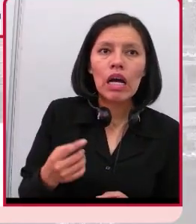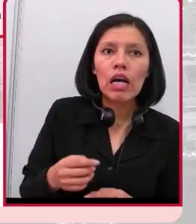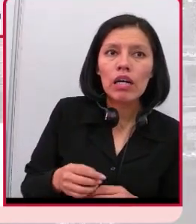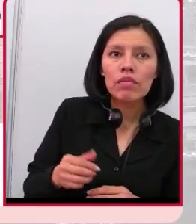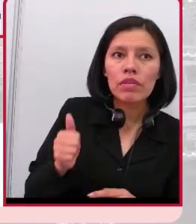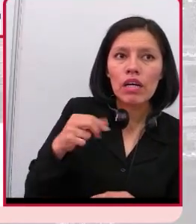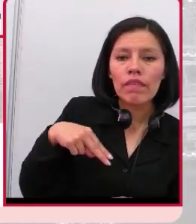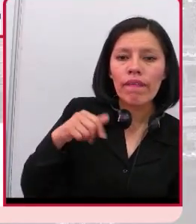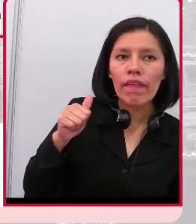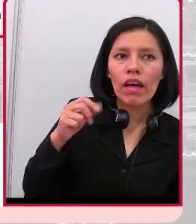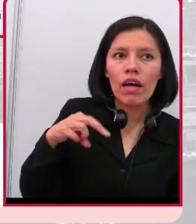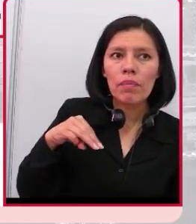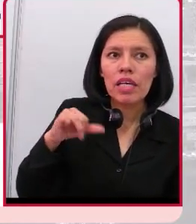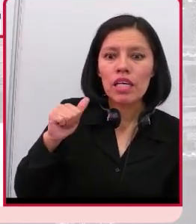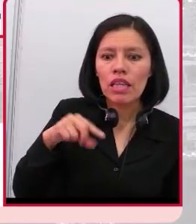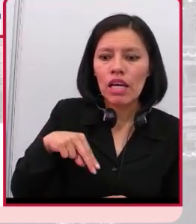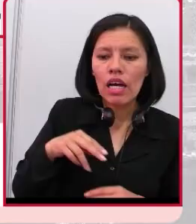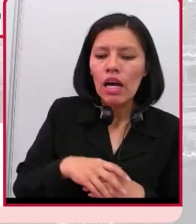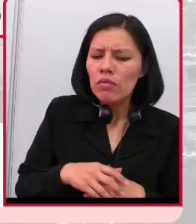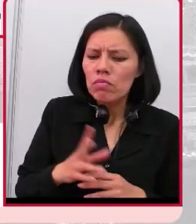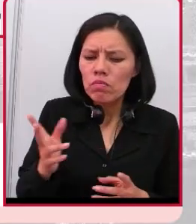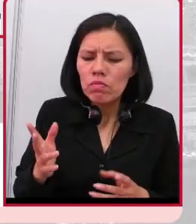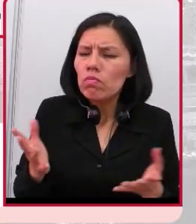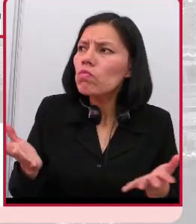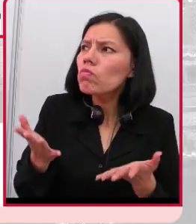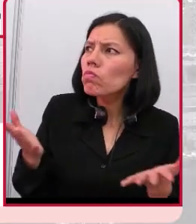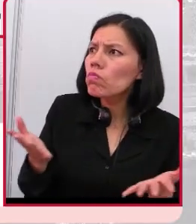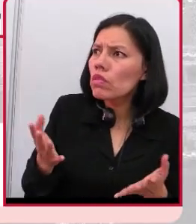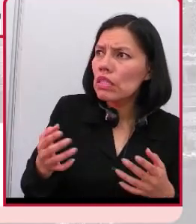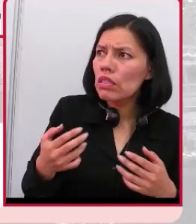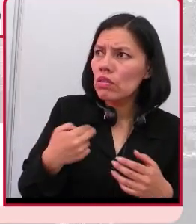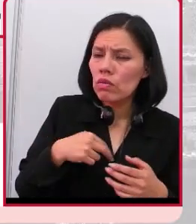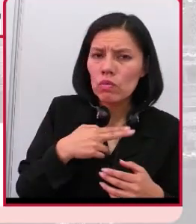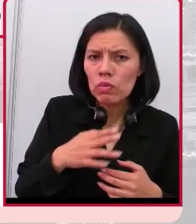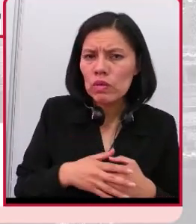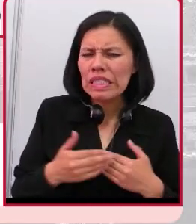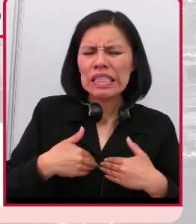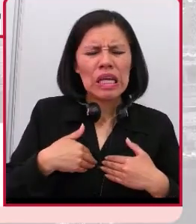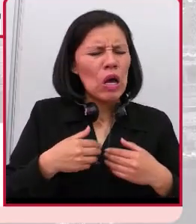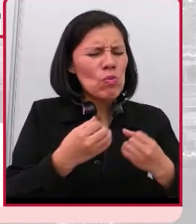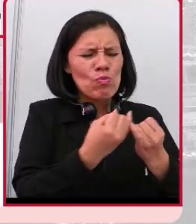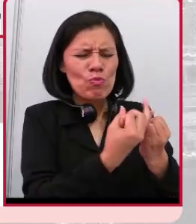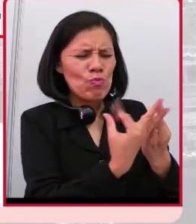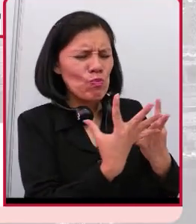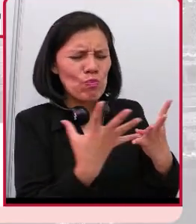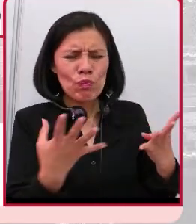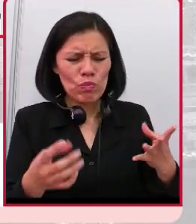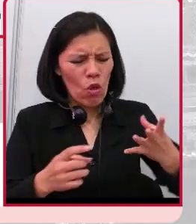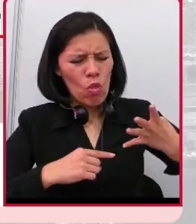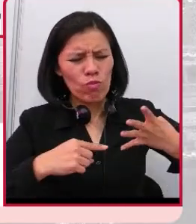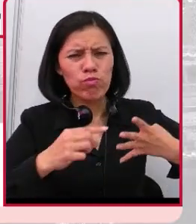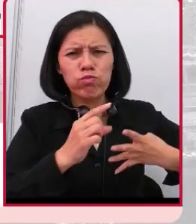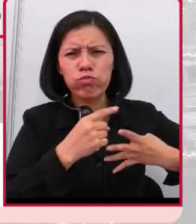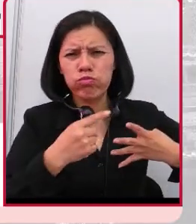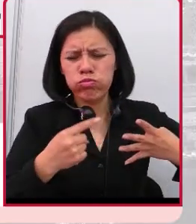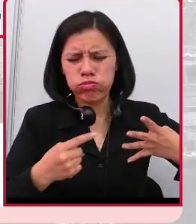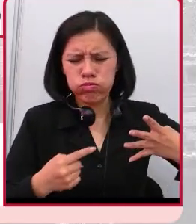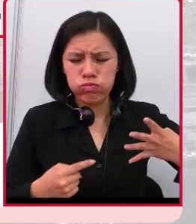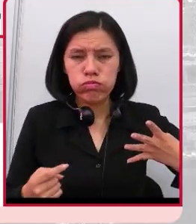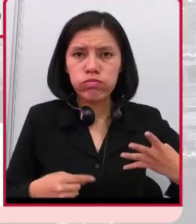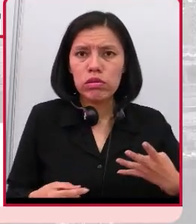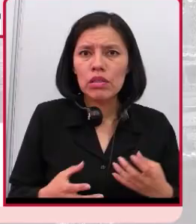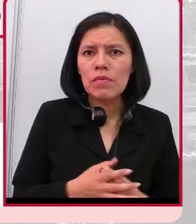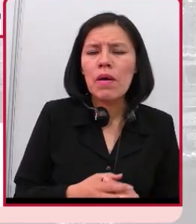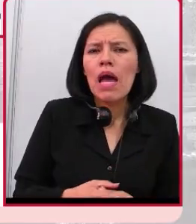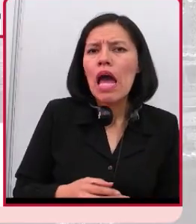Antamina está por ello tiene una mineralogía muy compleja, minerales